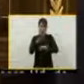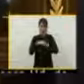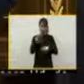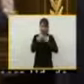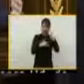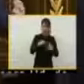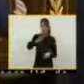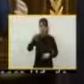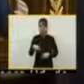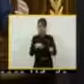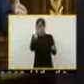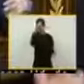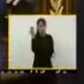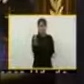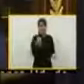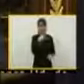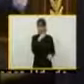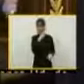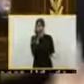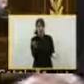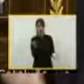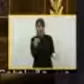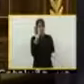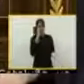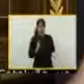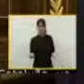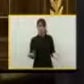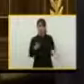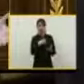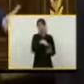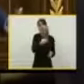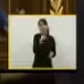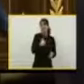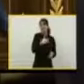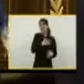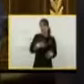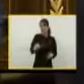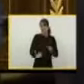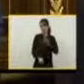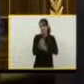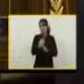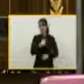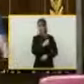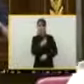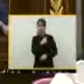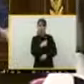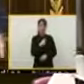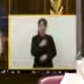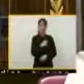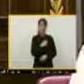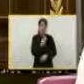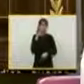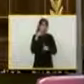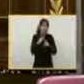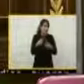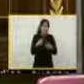sin poder hacerla. Sin poder hacerla sin el enemigo, sin el que tiene que quedar fuera. Gonzalo, bueno, una de las cosas que está diciendo José Luis,